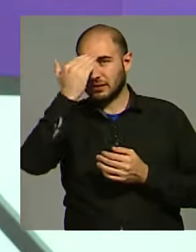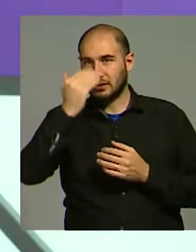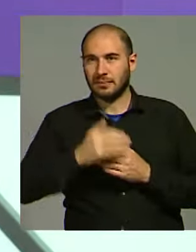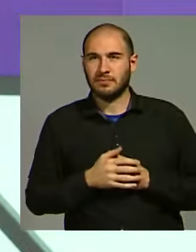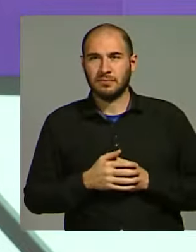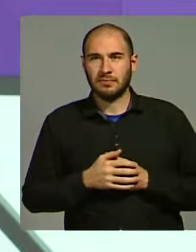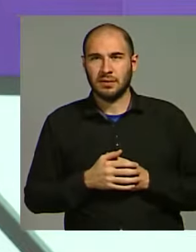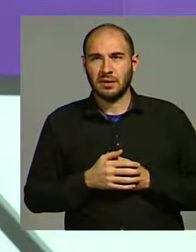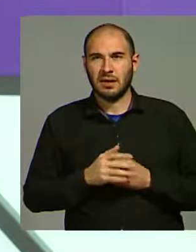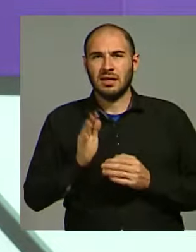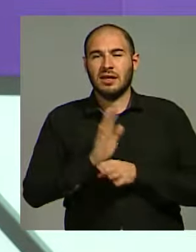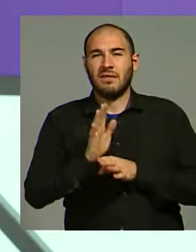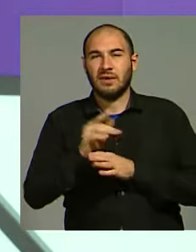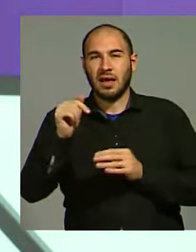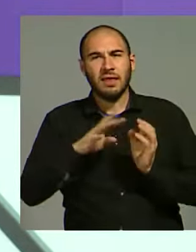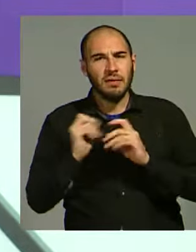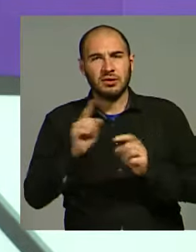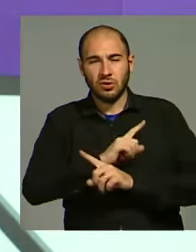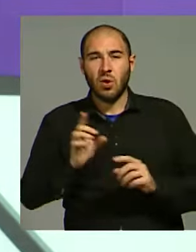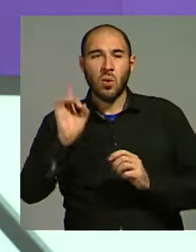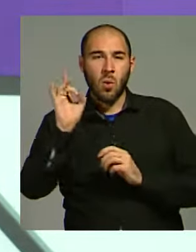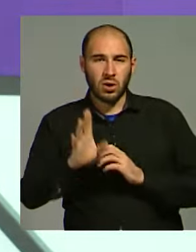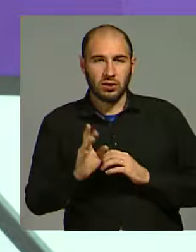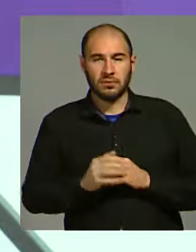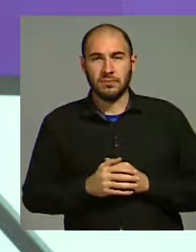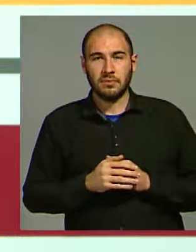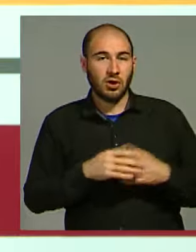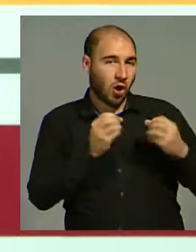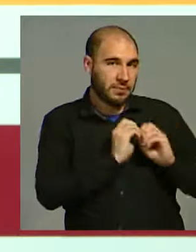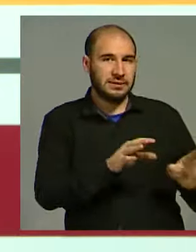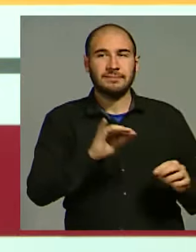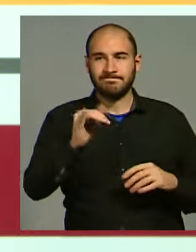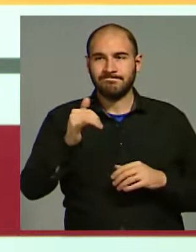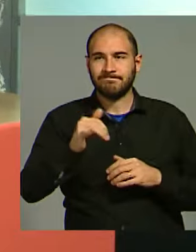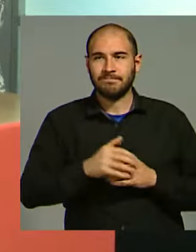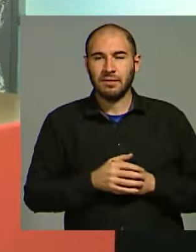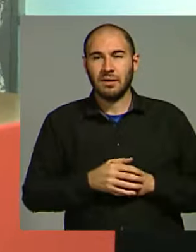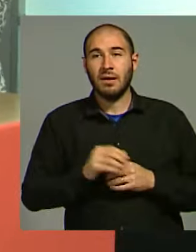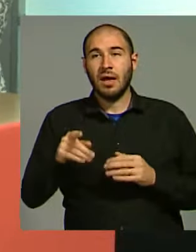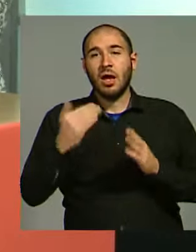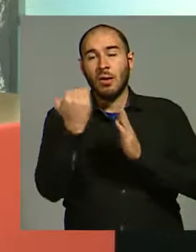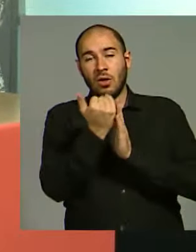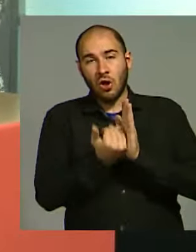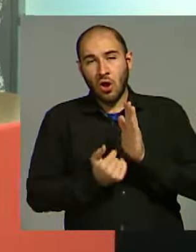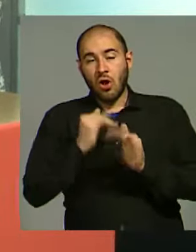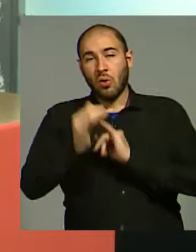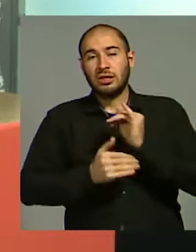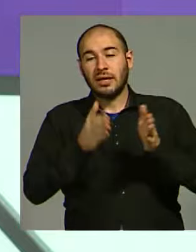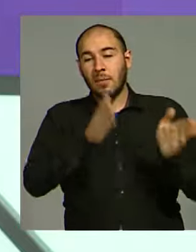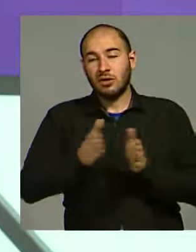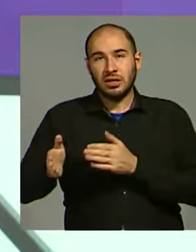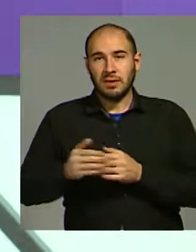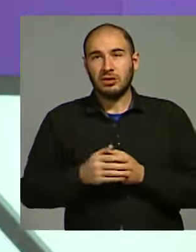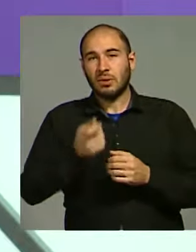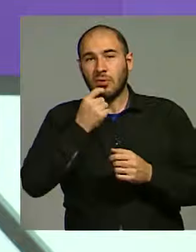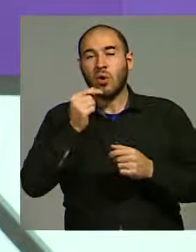No implica que se tenga que debatir, sino simplemente que... Aplicarlo, exactamente. Exactamente. Es un protocolo que establece los procedimientos, en